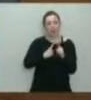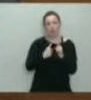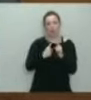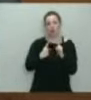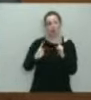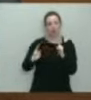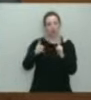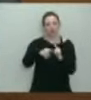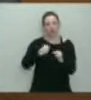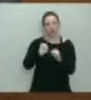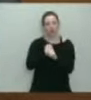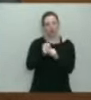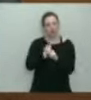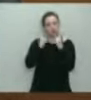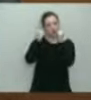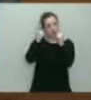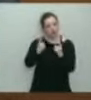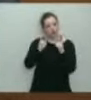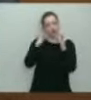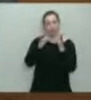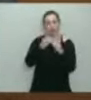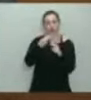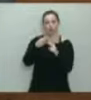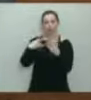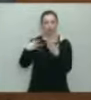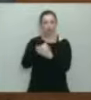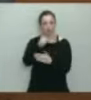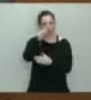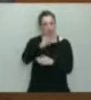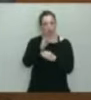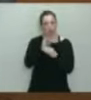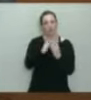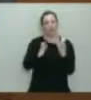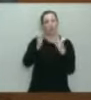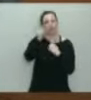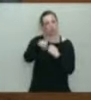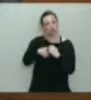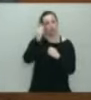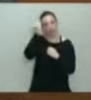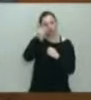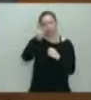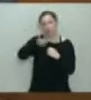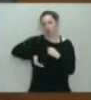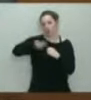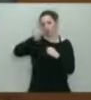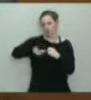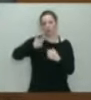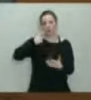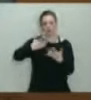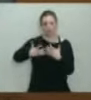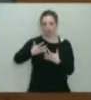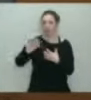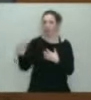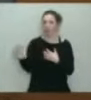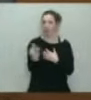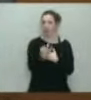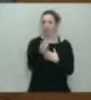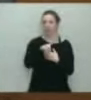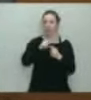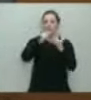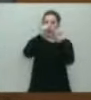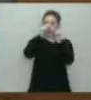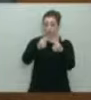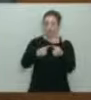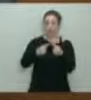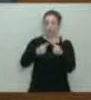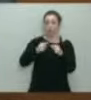grupos parlamentarios, así como de los letrados de la Cámara, que yo creo que es importante destacar. En el proyecto de presupuestos generales del